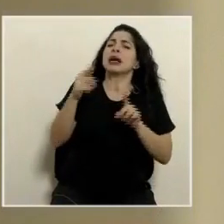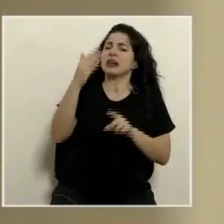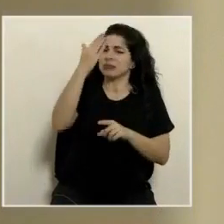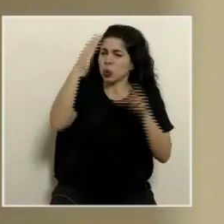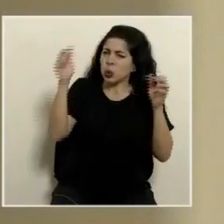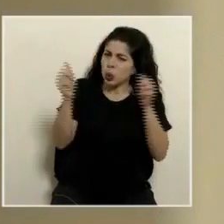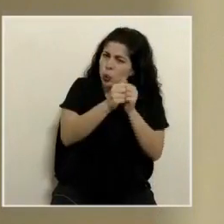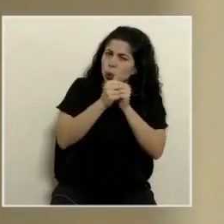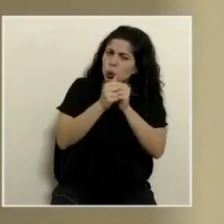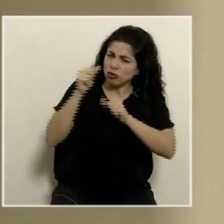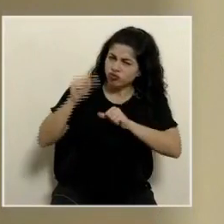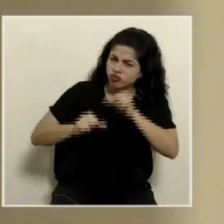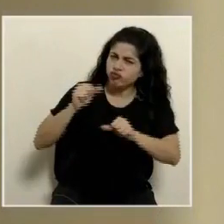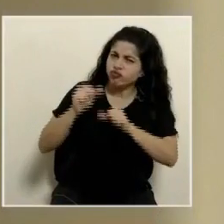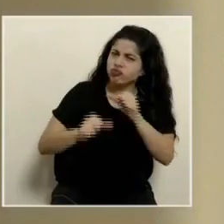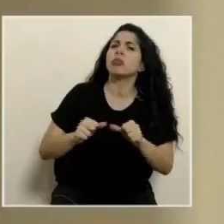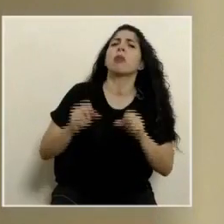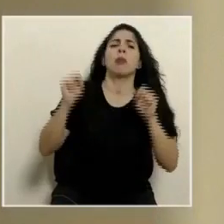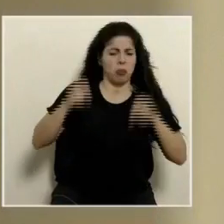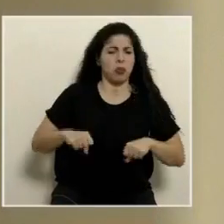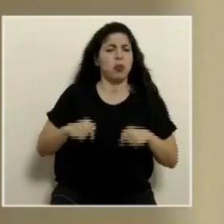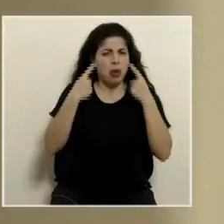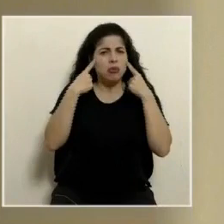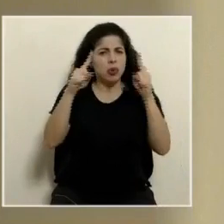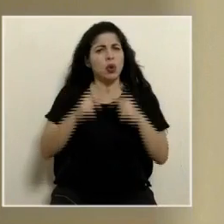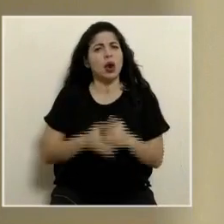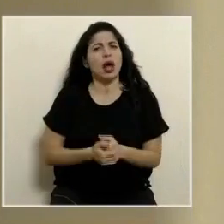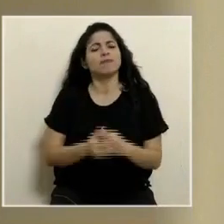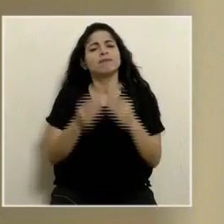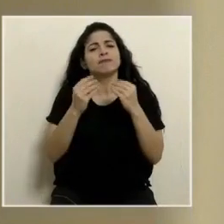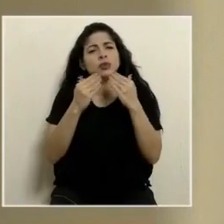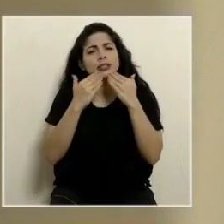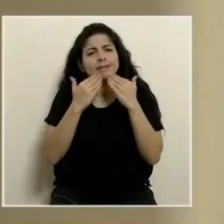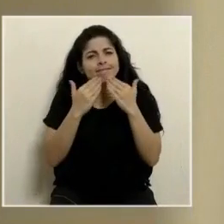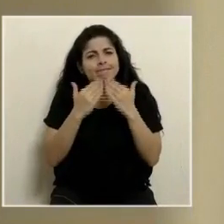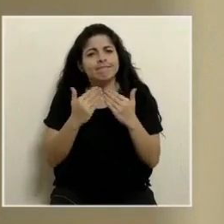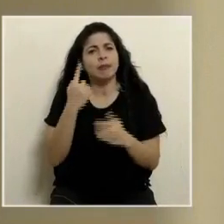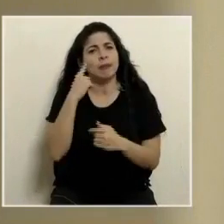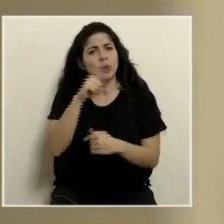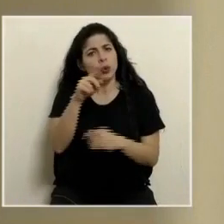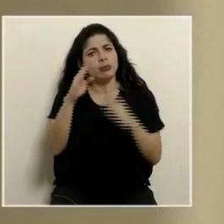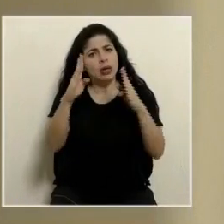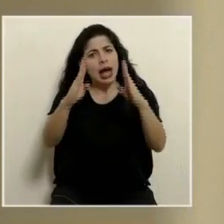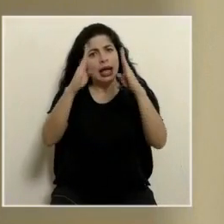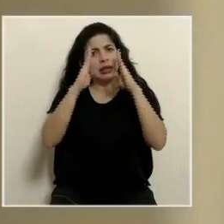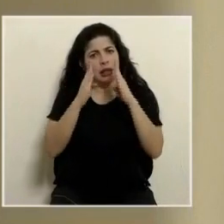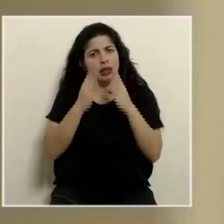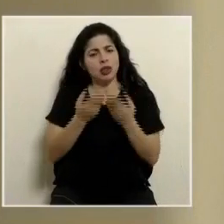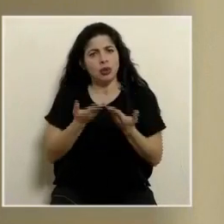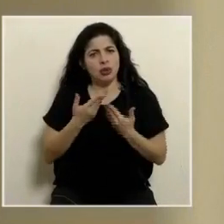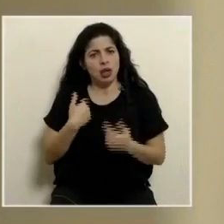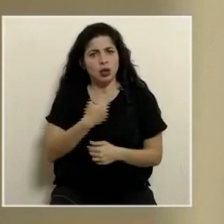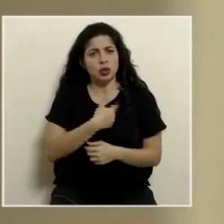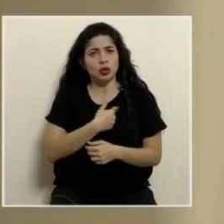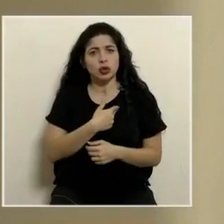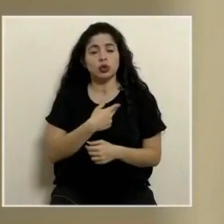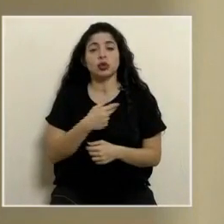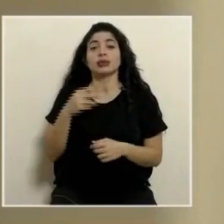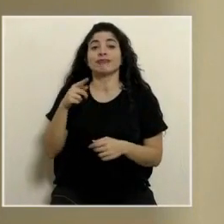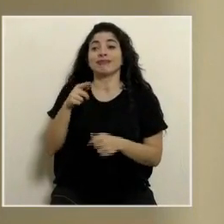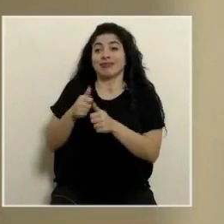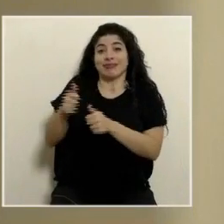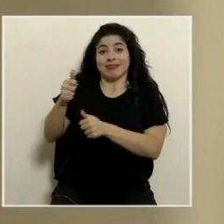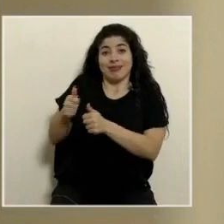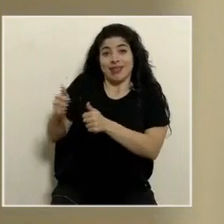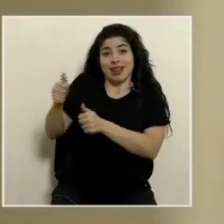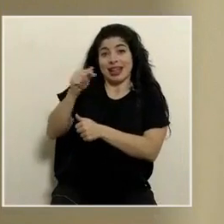saldremos adelante y podemos hacerlo. Muchísimas gracias por la atención que nos brindan, y sobre los jerarcas